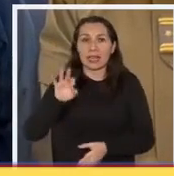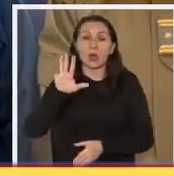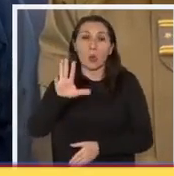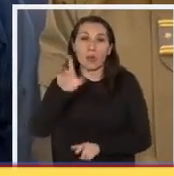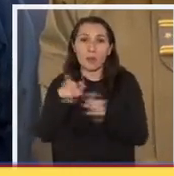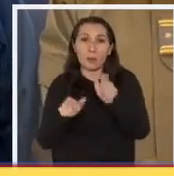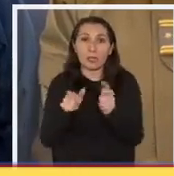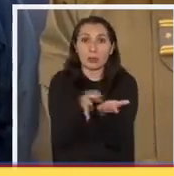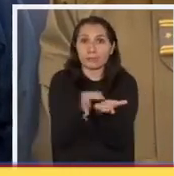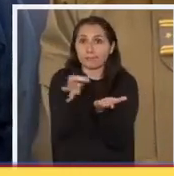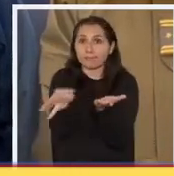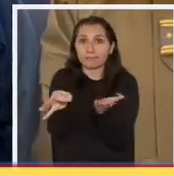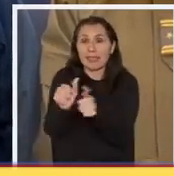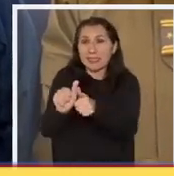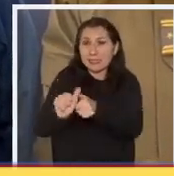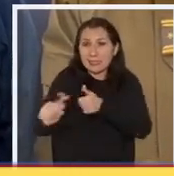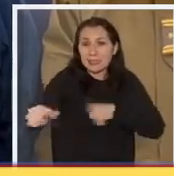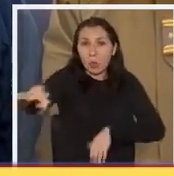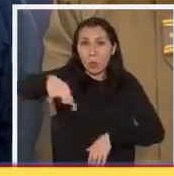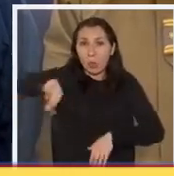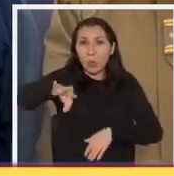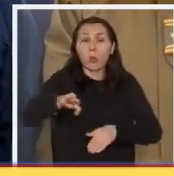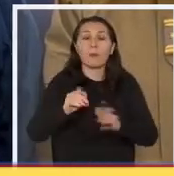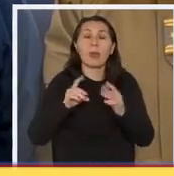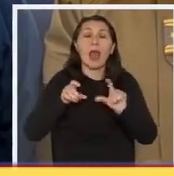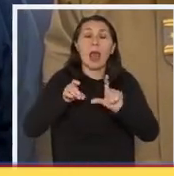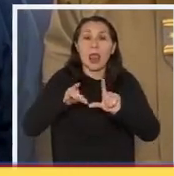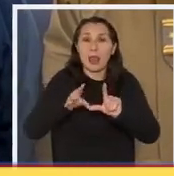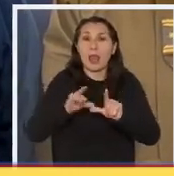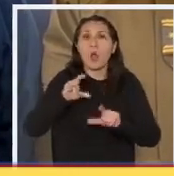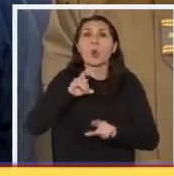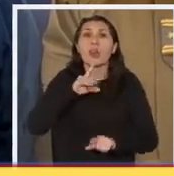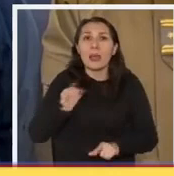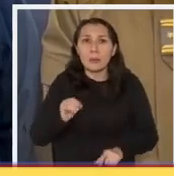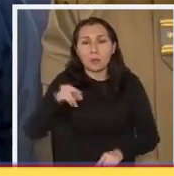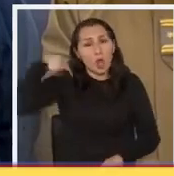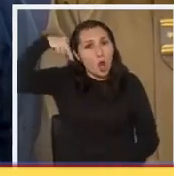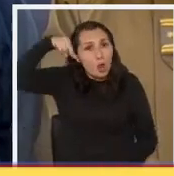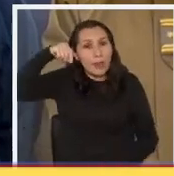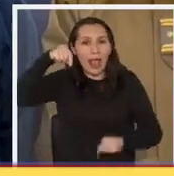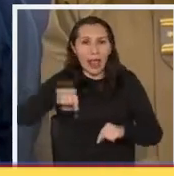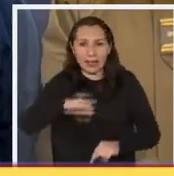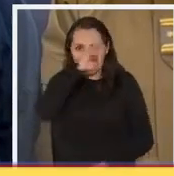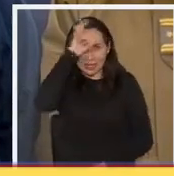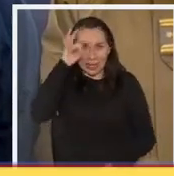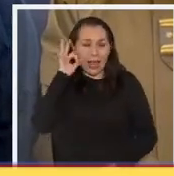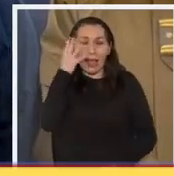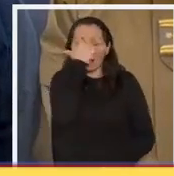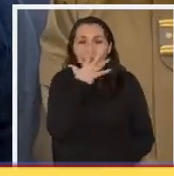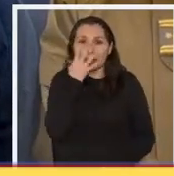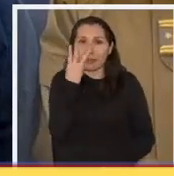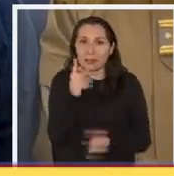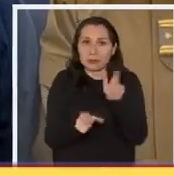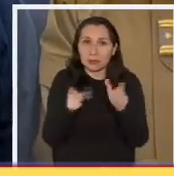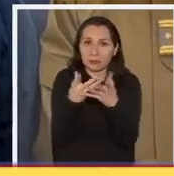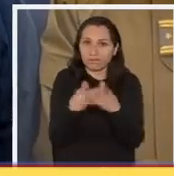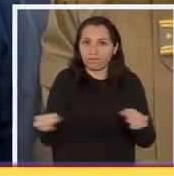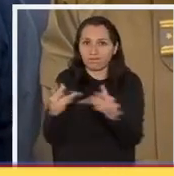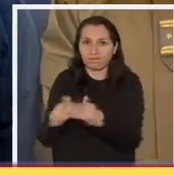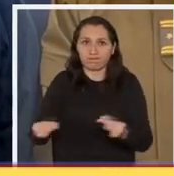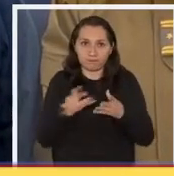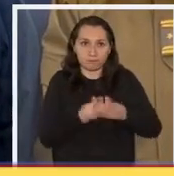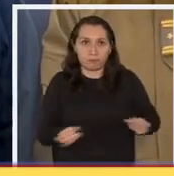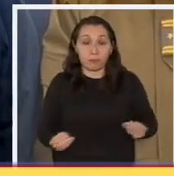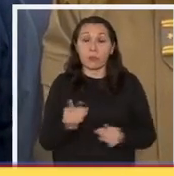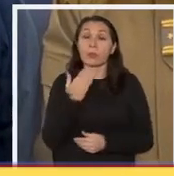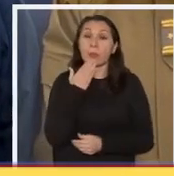5.509 personas aisladas en las comunas de Linares, de Curepto, de Romeral, aquí en Licantén, y 3 personas desaparecidas. Así como